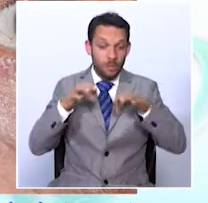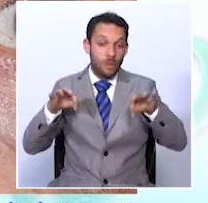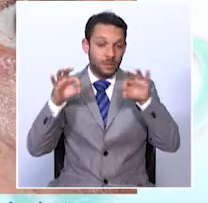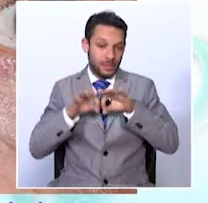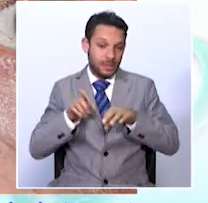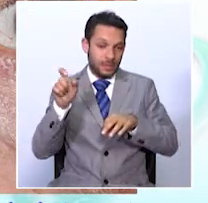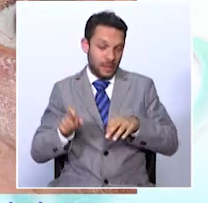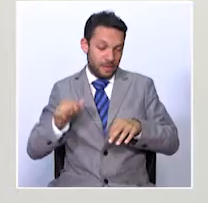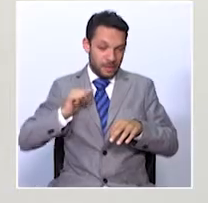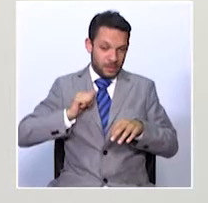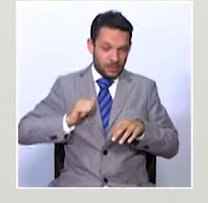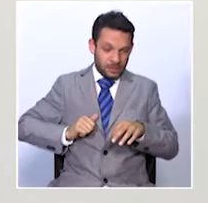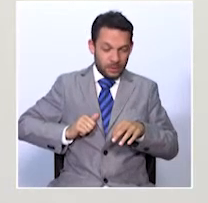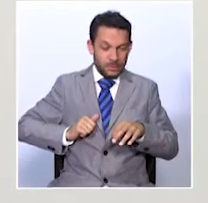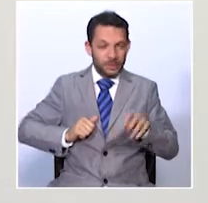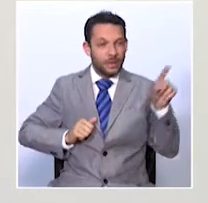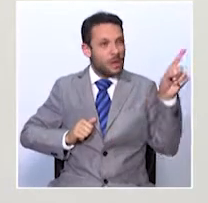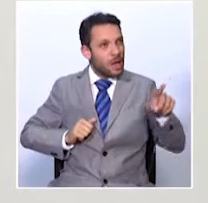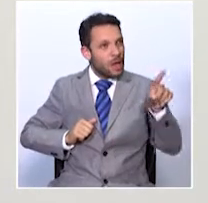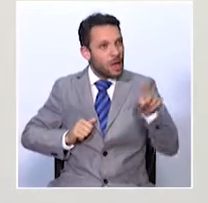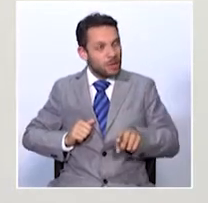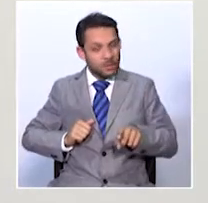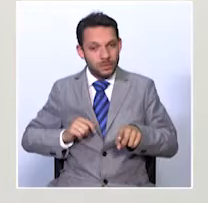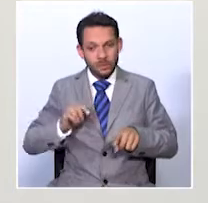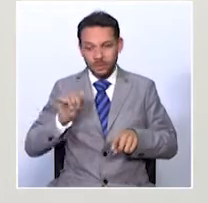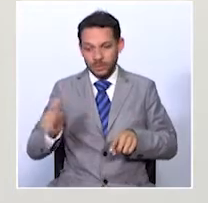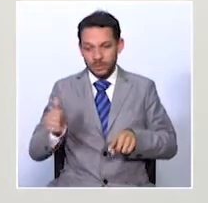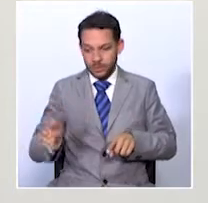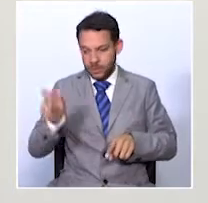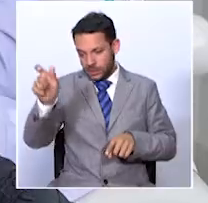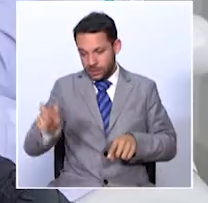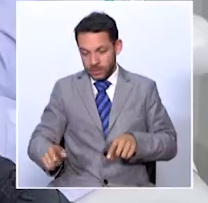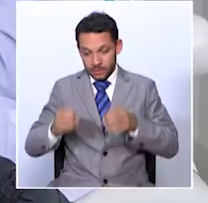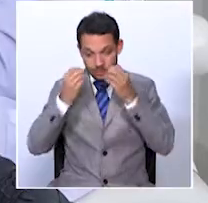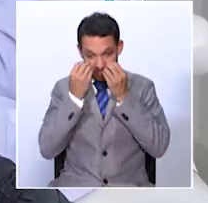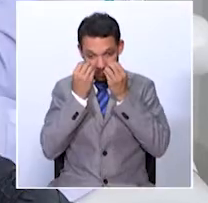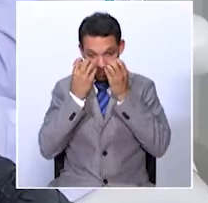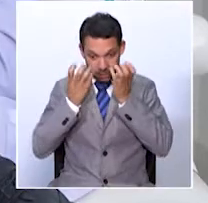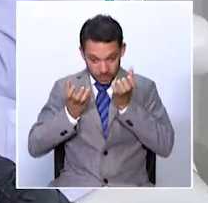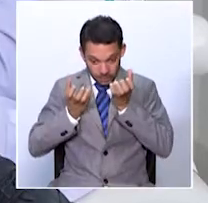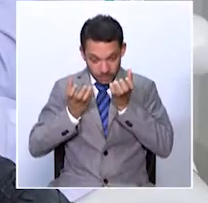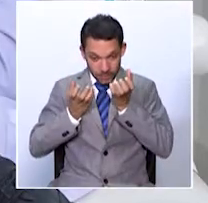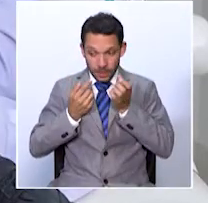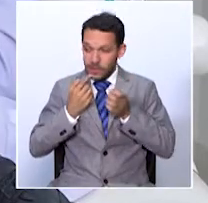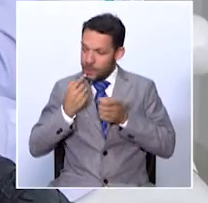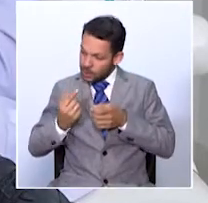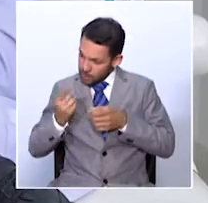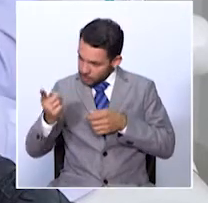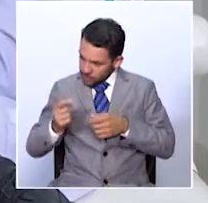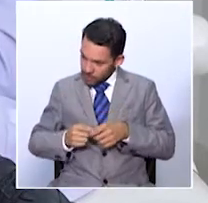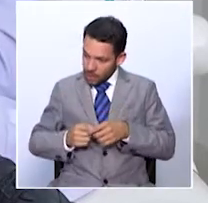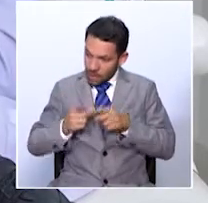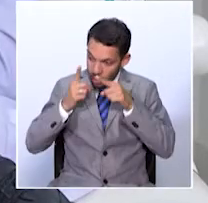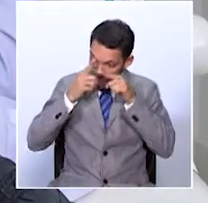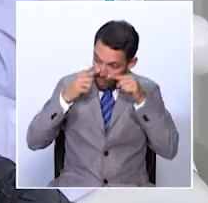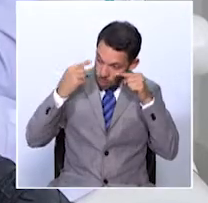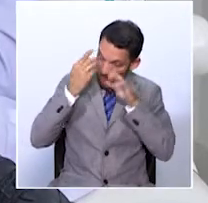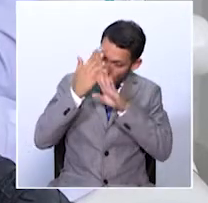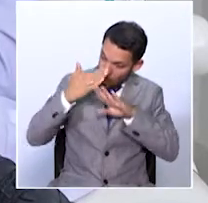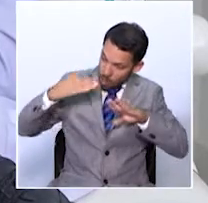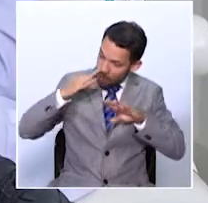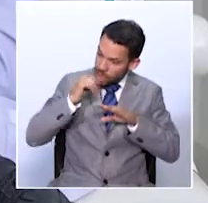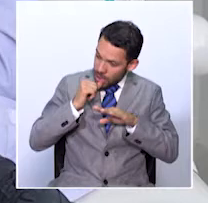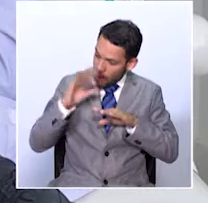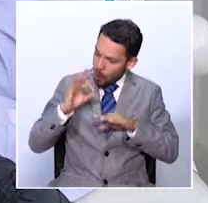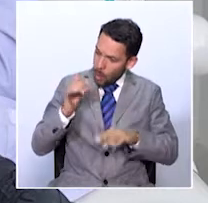qué? Porque estos pacientes con estos parpaditos así empiezan de repente en la empresa a decirle: oiga, usted es que no duerme, usted es que está